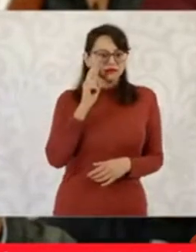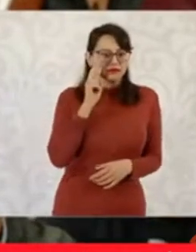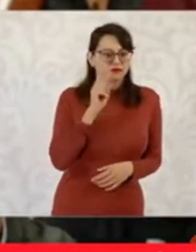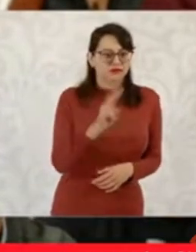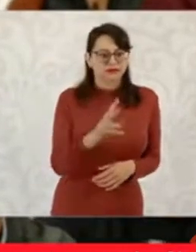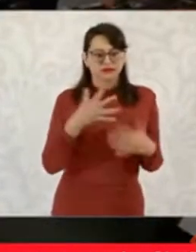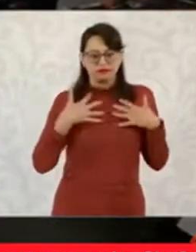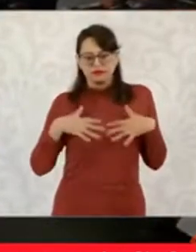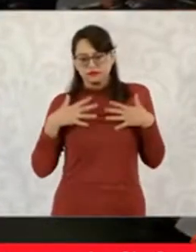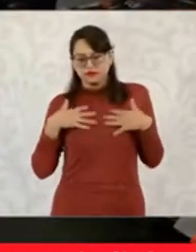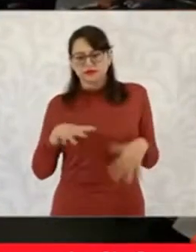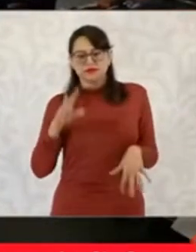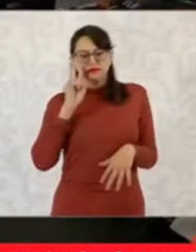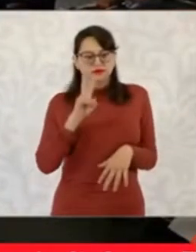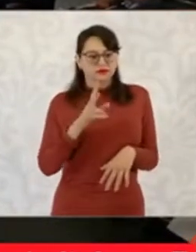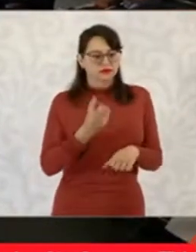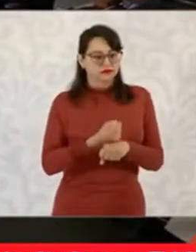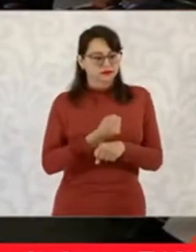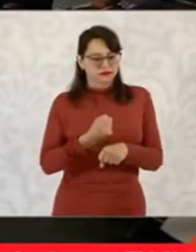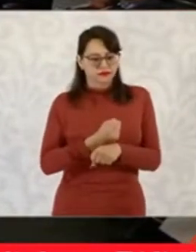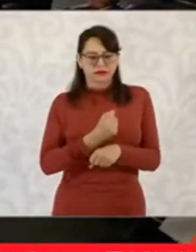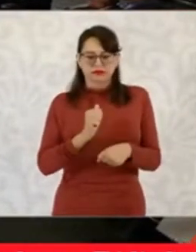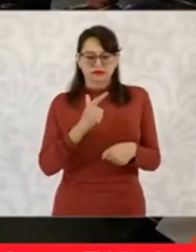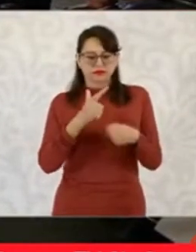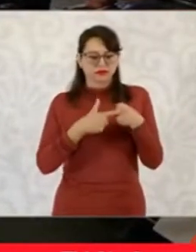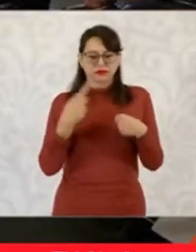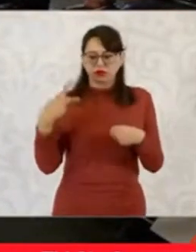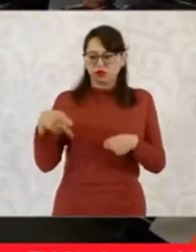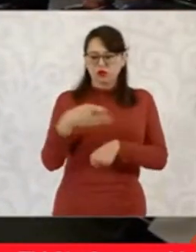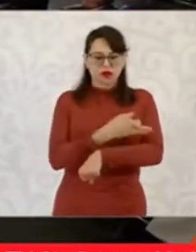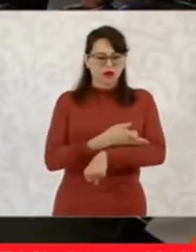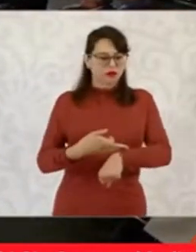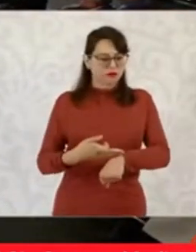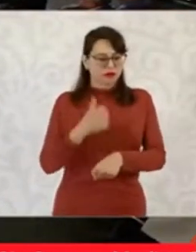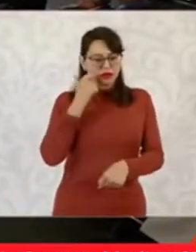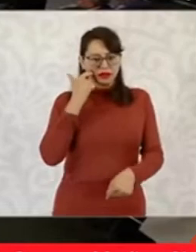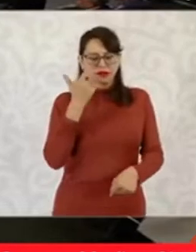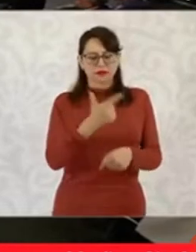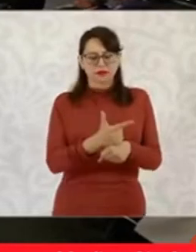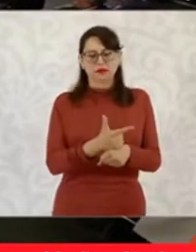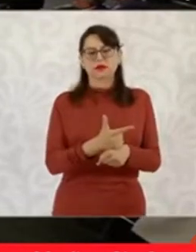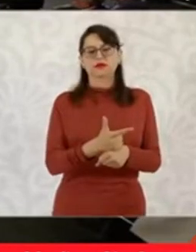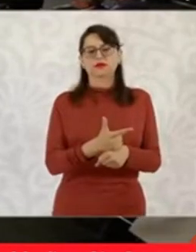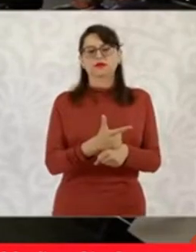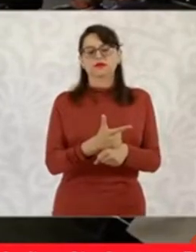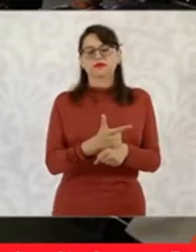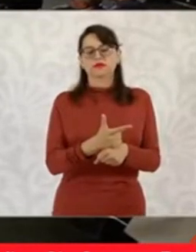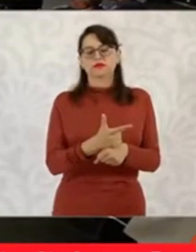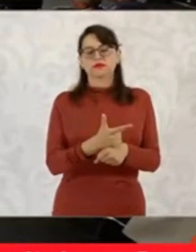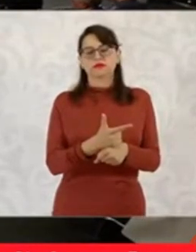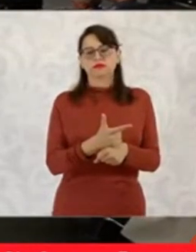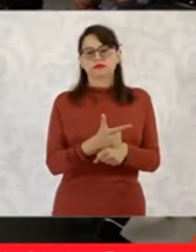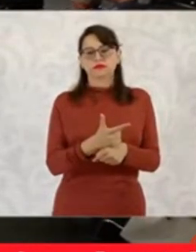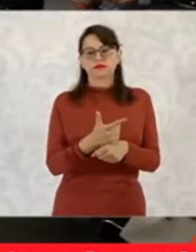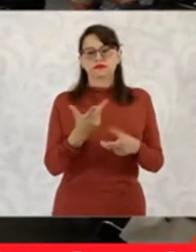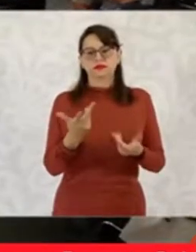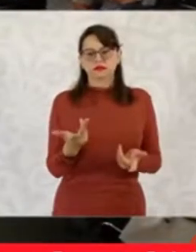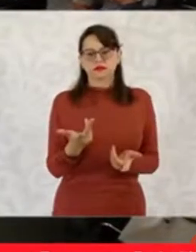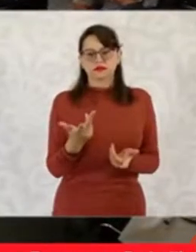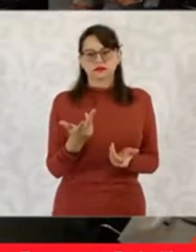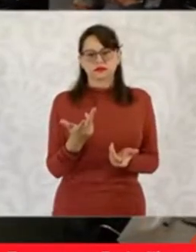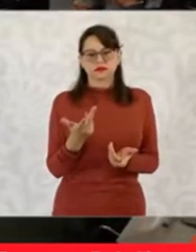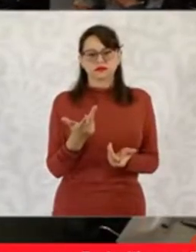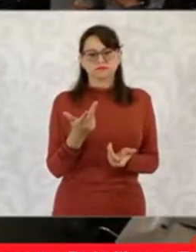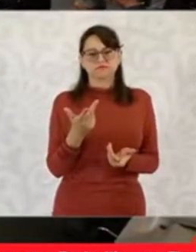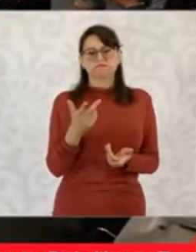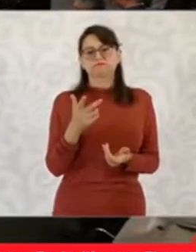supuesto, para saber si había un rastro de sus seres queridos. Pedían que incluso ahí mismo se levantara el